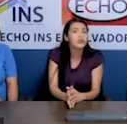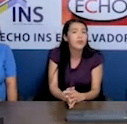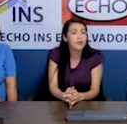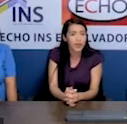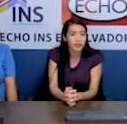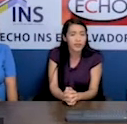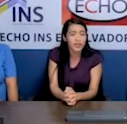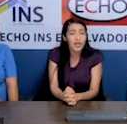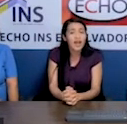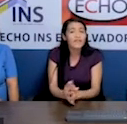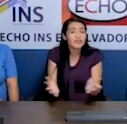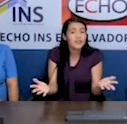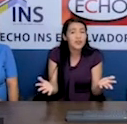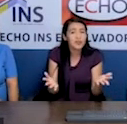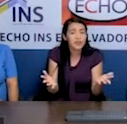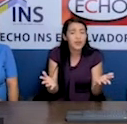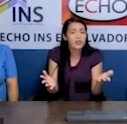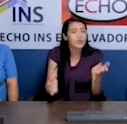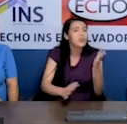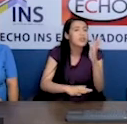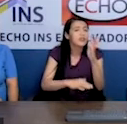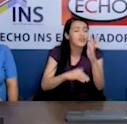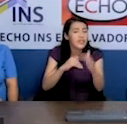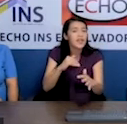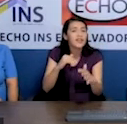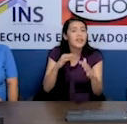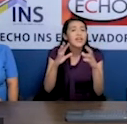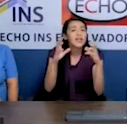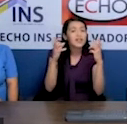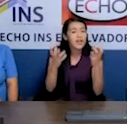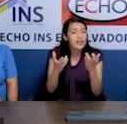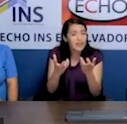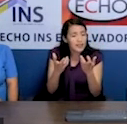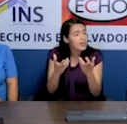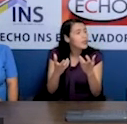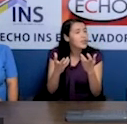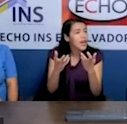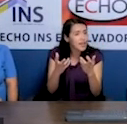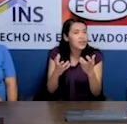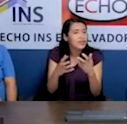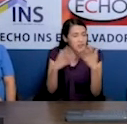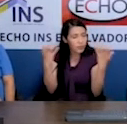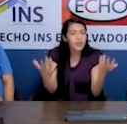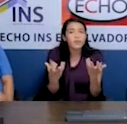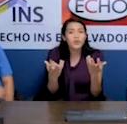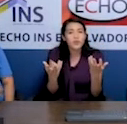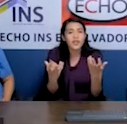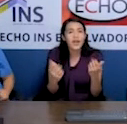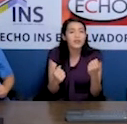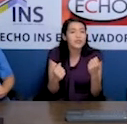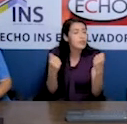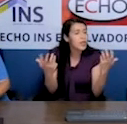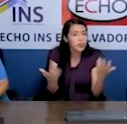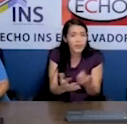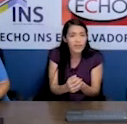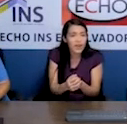disfunción de otros órganos. A veces los laboratorios ya nos tiran el calcio real, que se puede ver